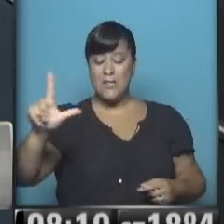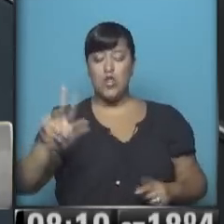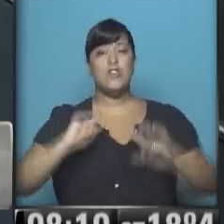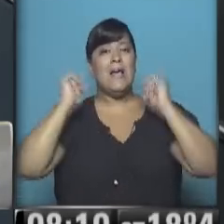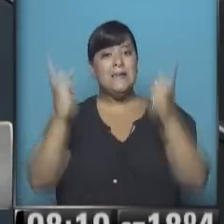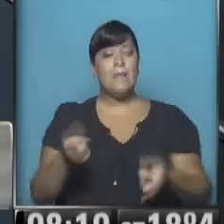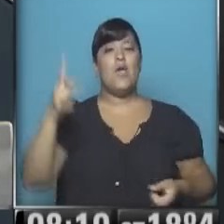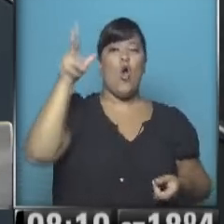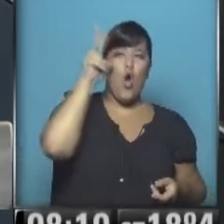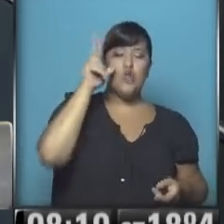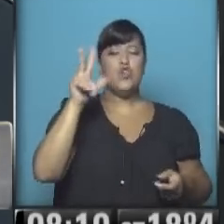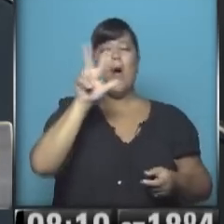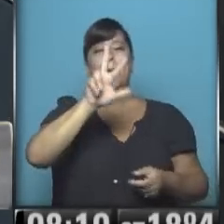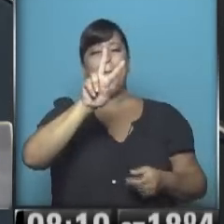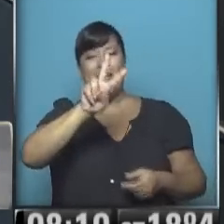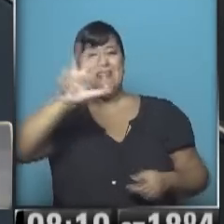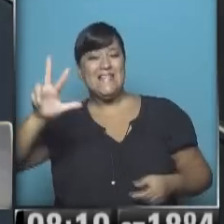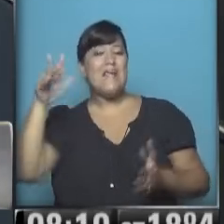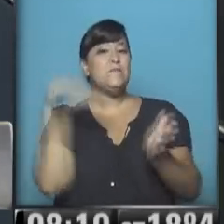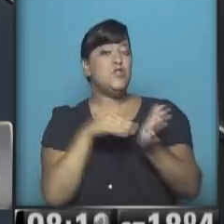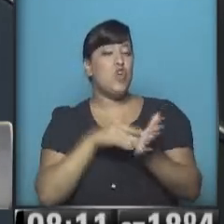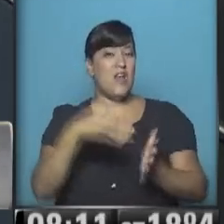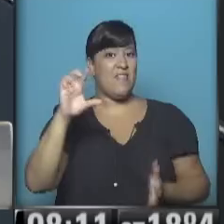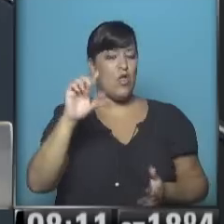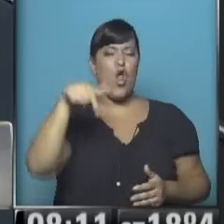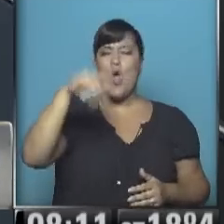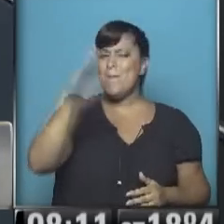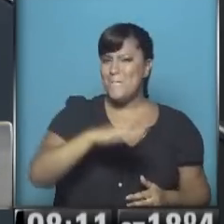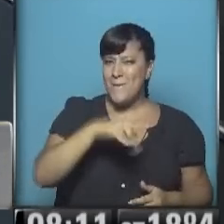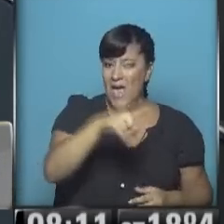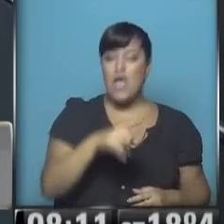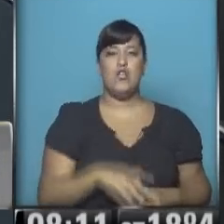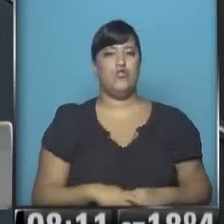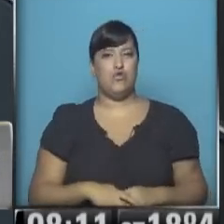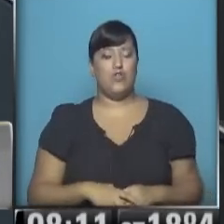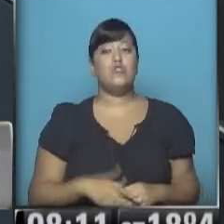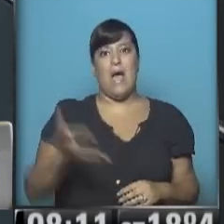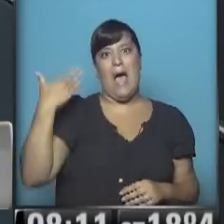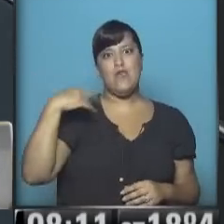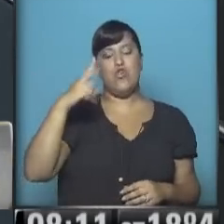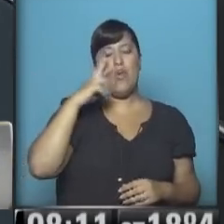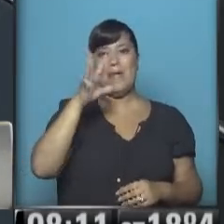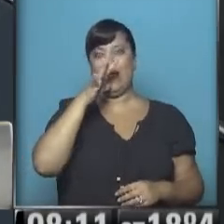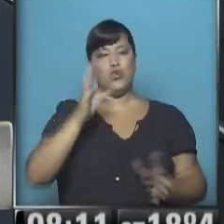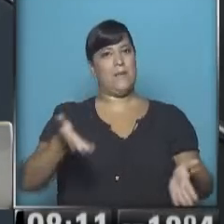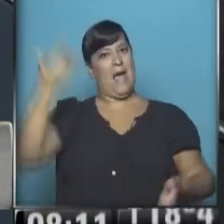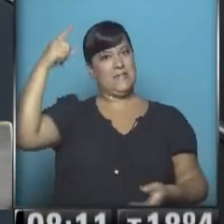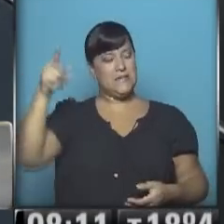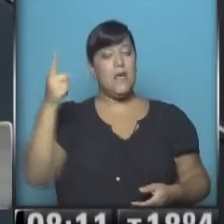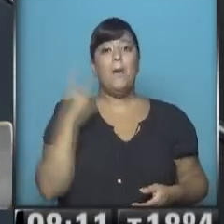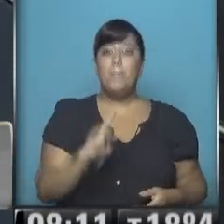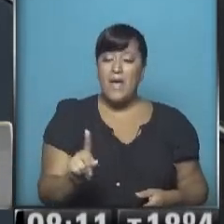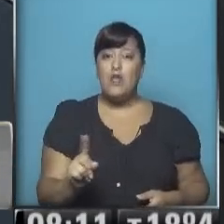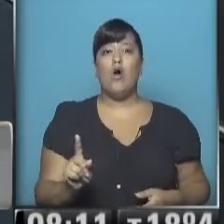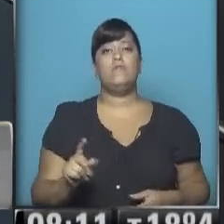8 a 23 millones de dó hoy está en un poco menos respecto en el año 2014 pero En definitiva